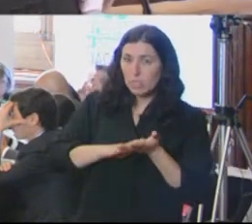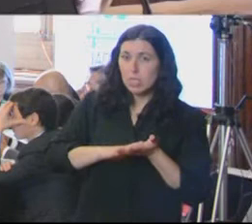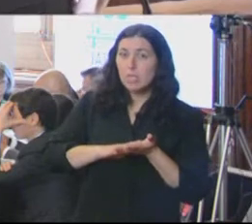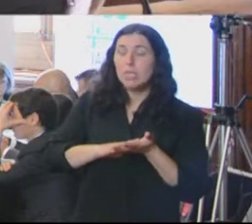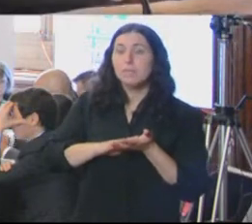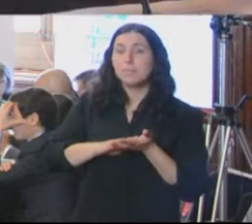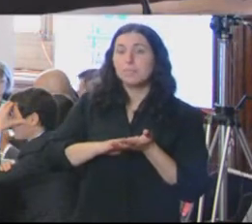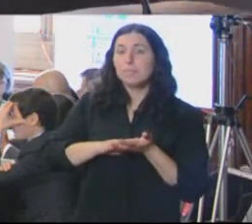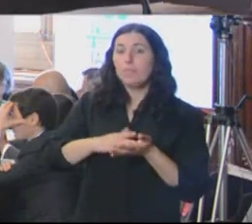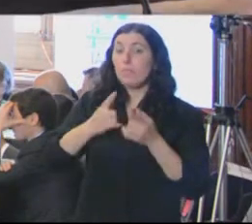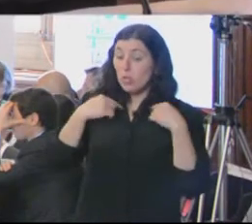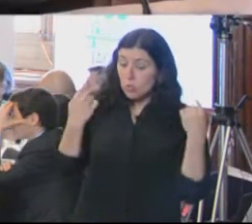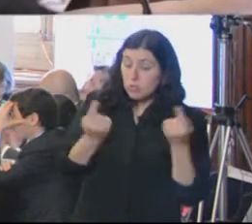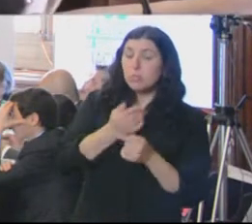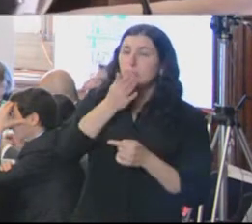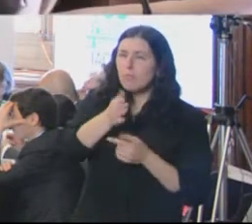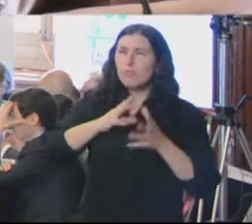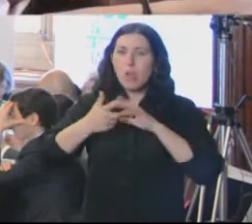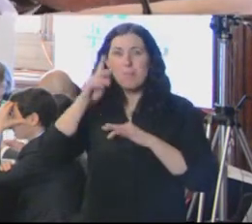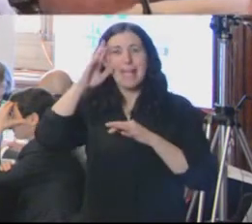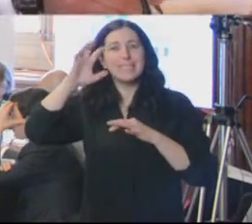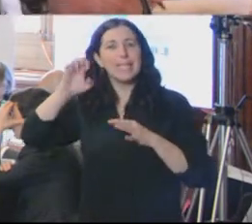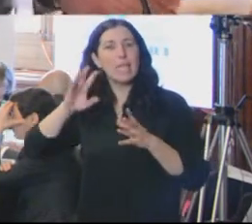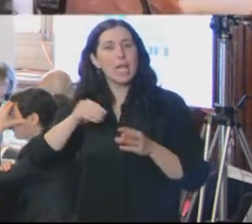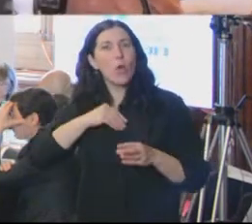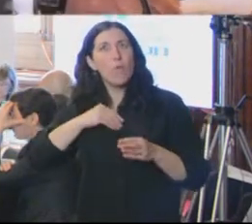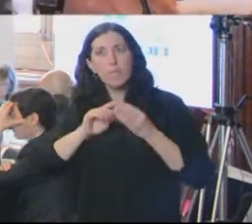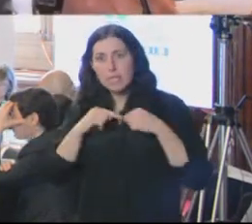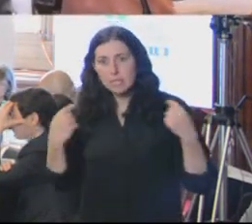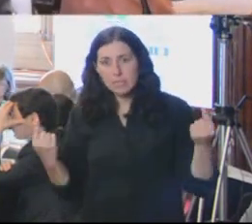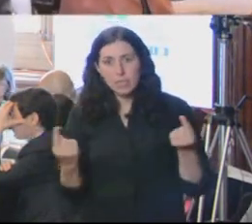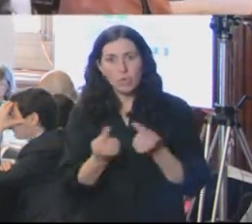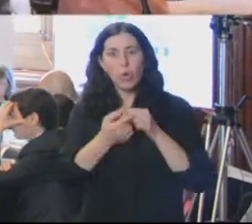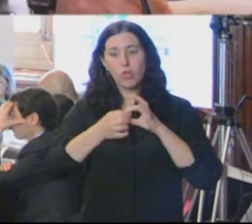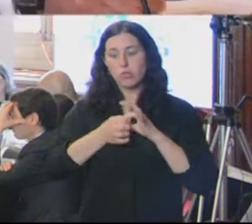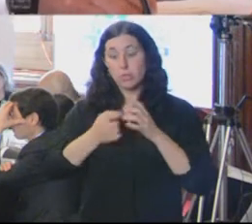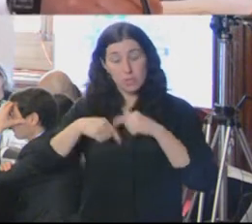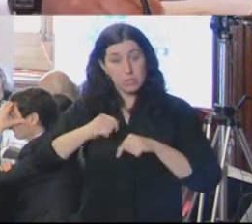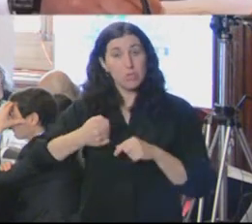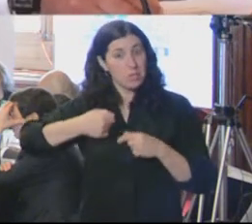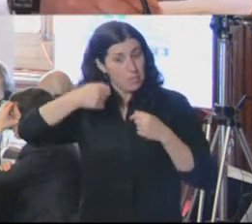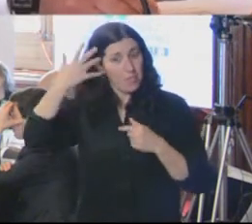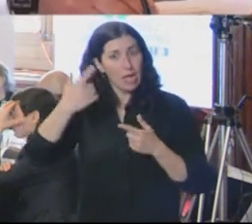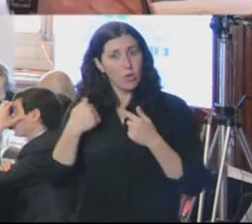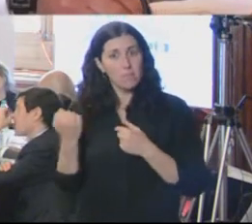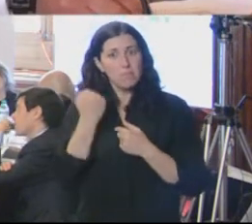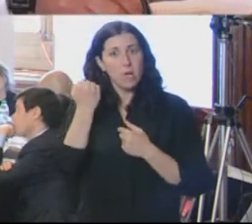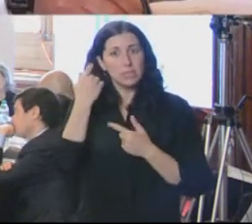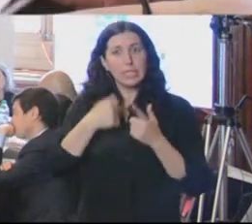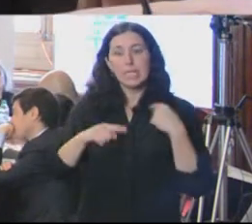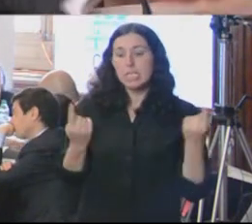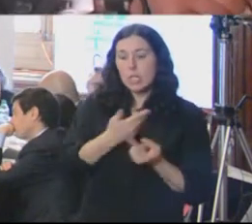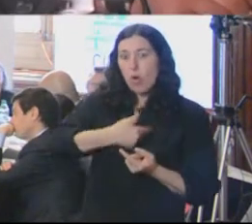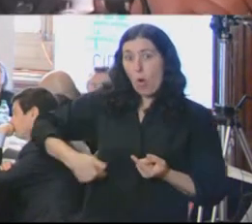Agraria, entendidas como una estrategia de confianza conjunta que valoramos y respetamos y debe ser entendida para el